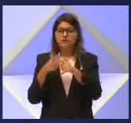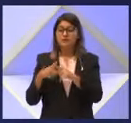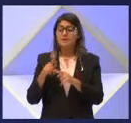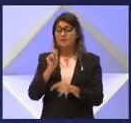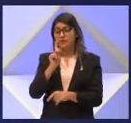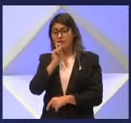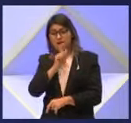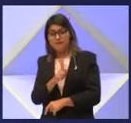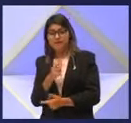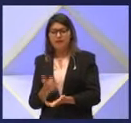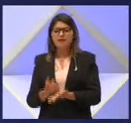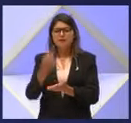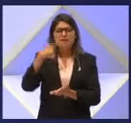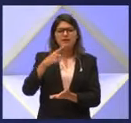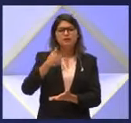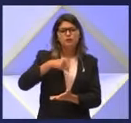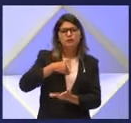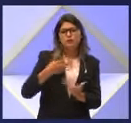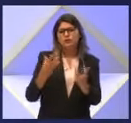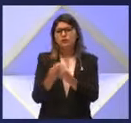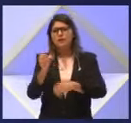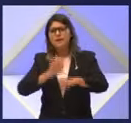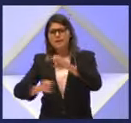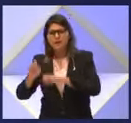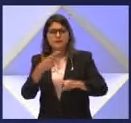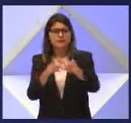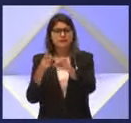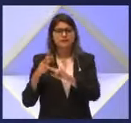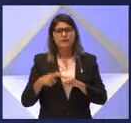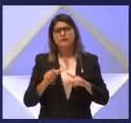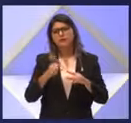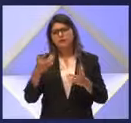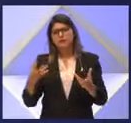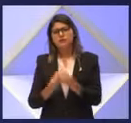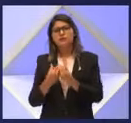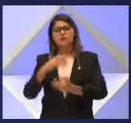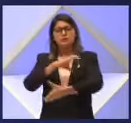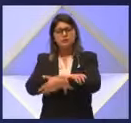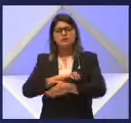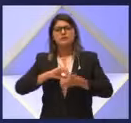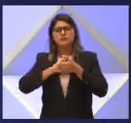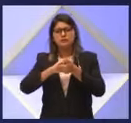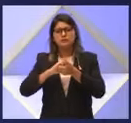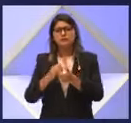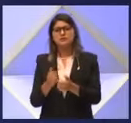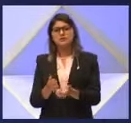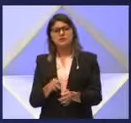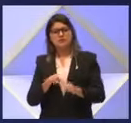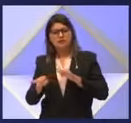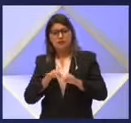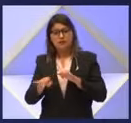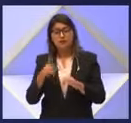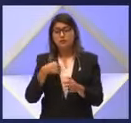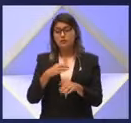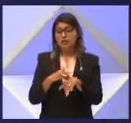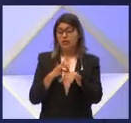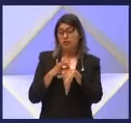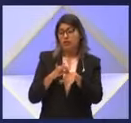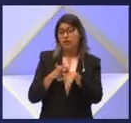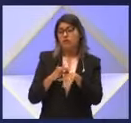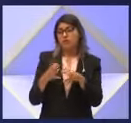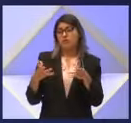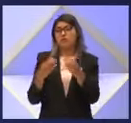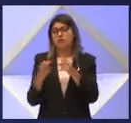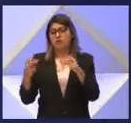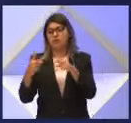otros investigadores con otras empresas sin necesidad de estar físicamente en el mismo lugar y poder intercambiar archivos